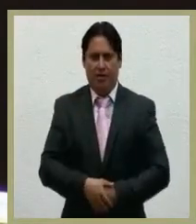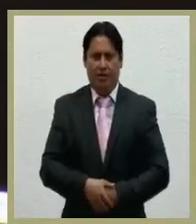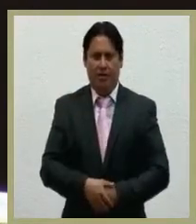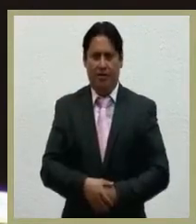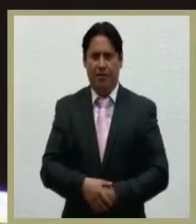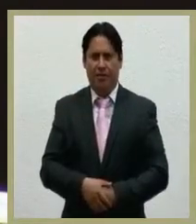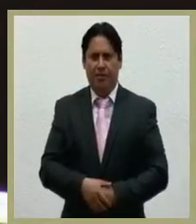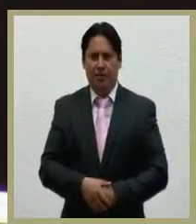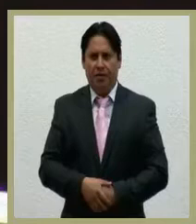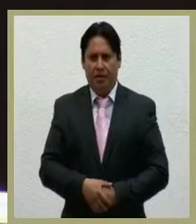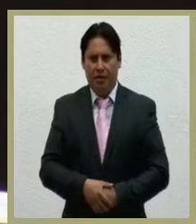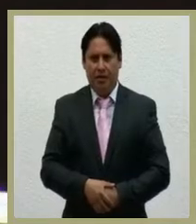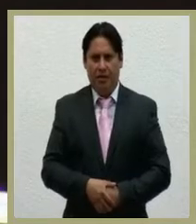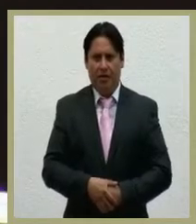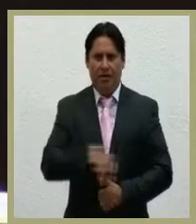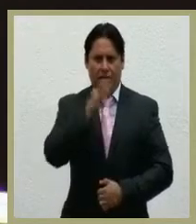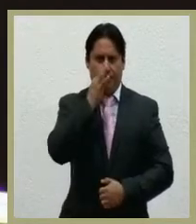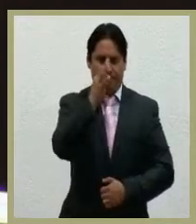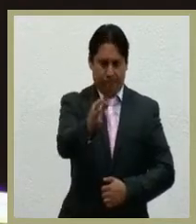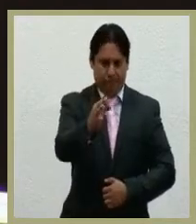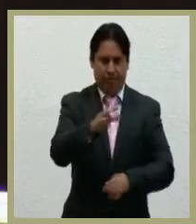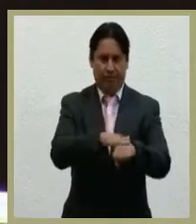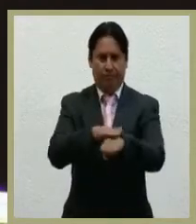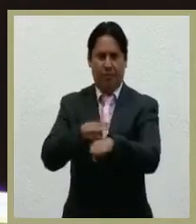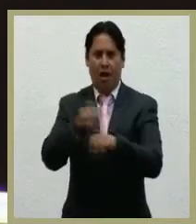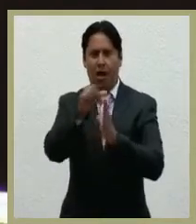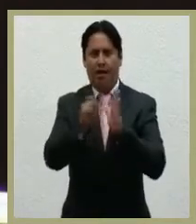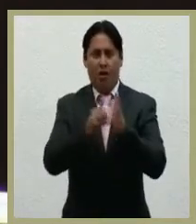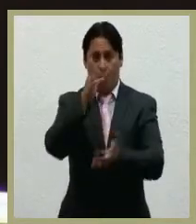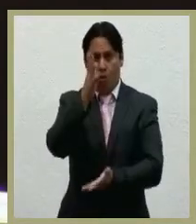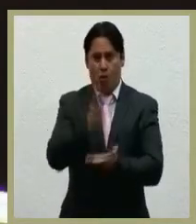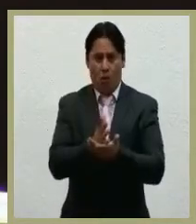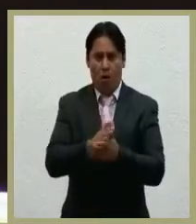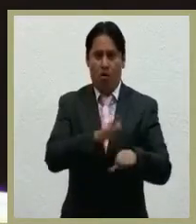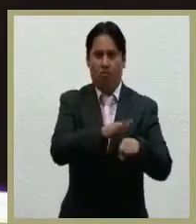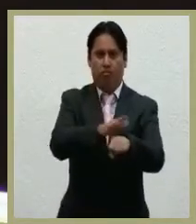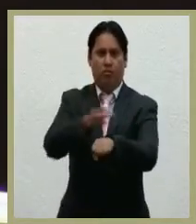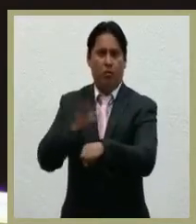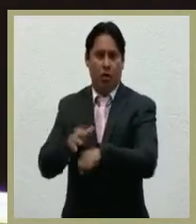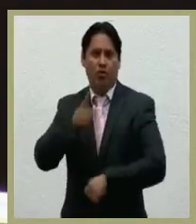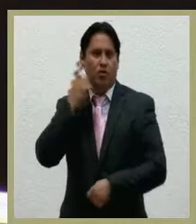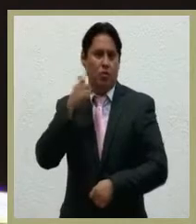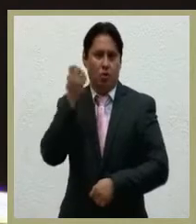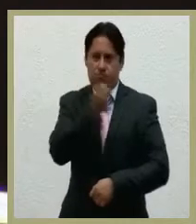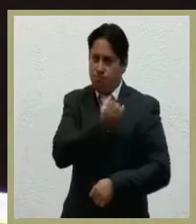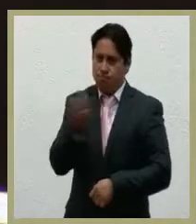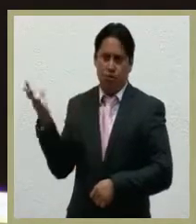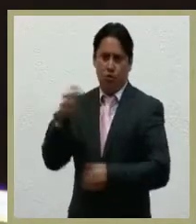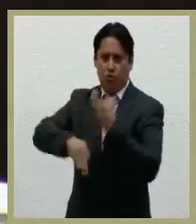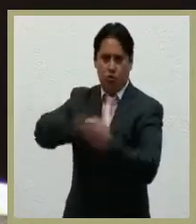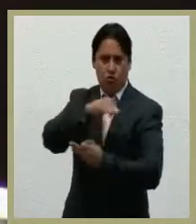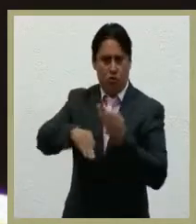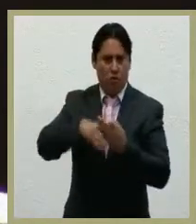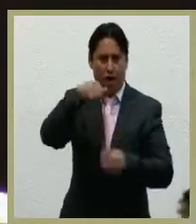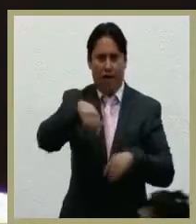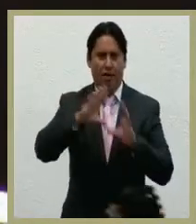Estado expide el siguiente decreto. Artículo único. Se convoca a las diputadas y diputados integrantes de esta